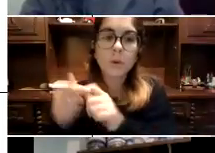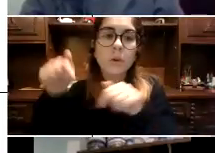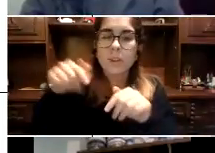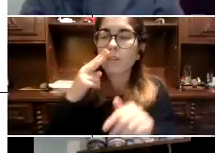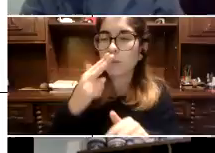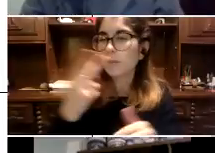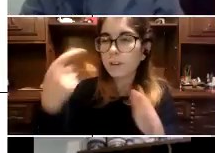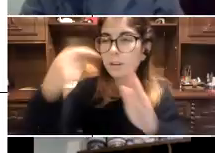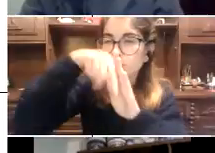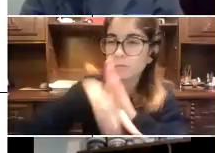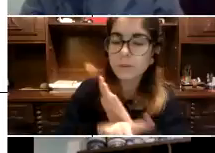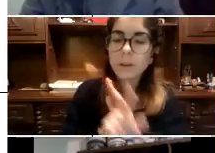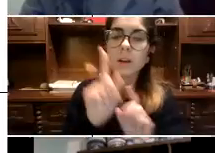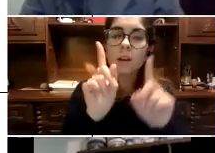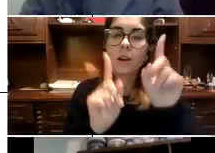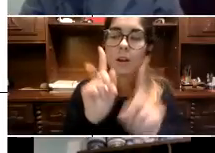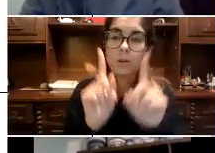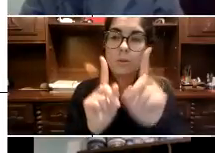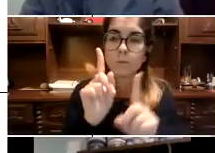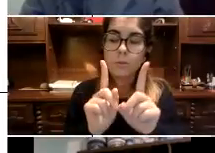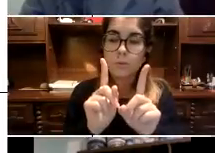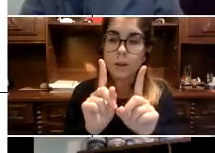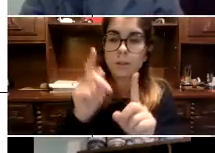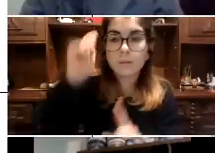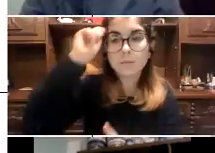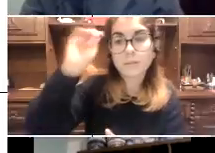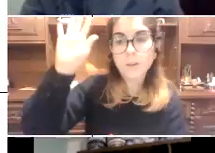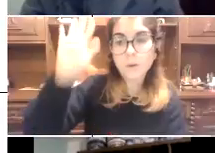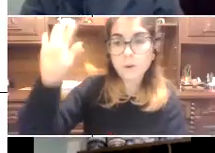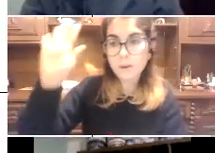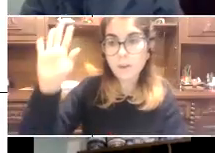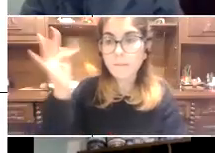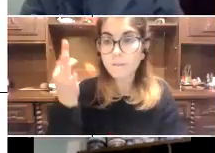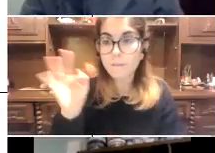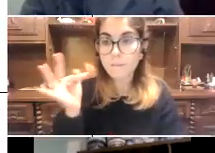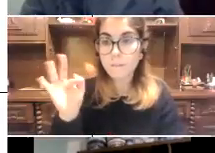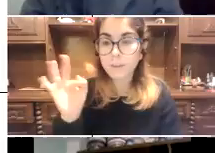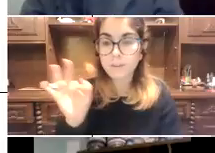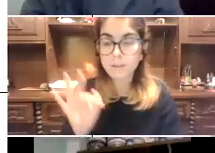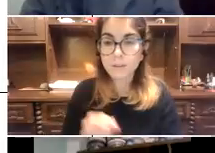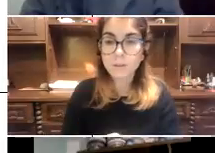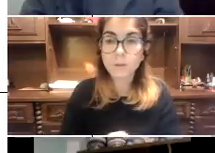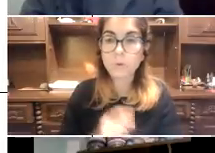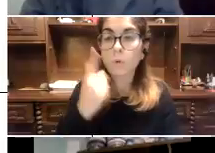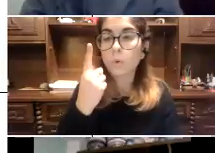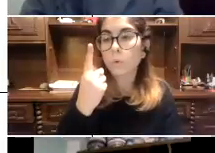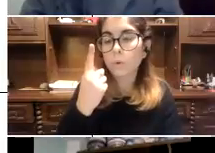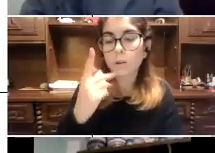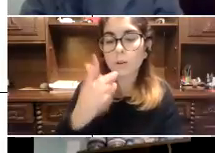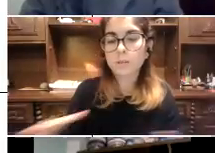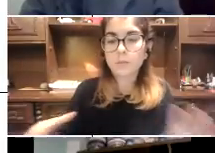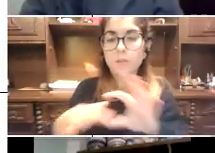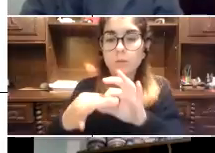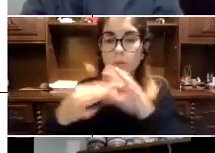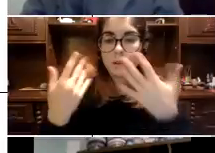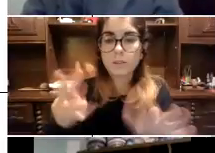par de teorías físicas. Una muy, muy vinculada con lo que ya hemos visto,